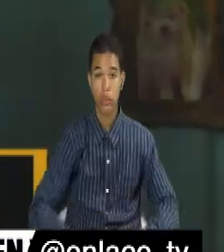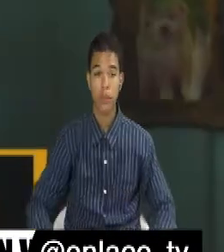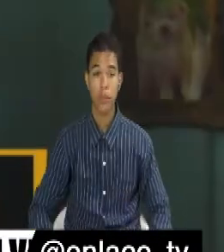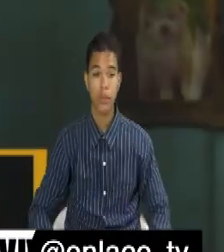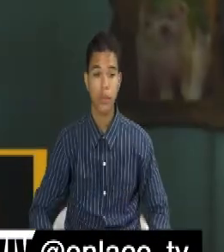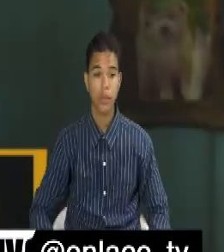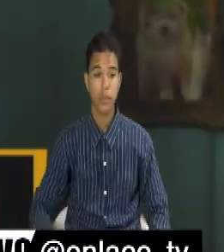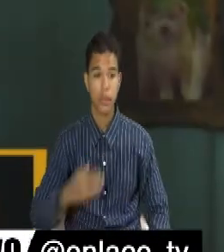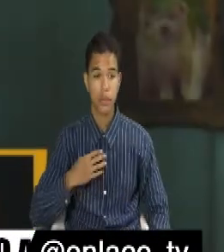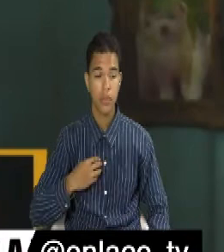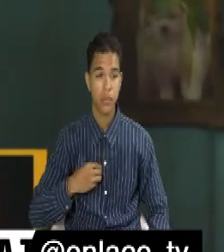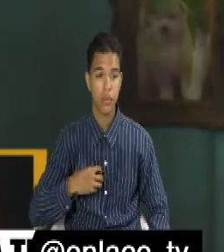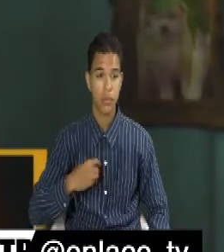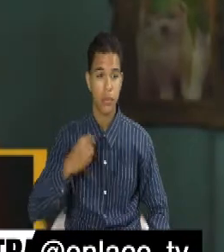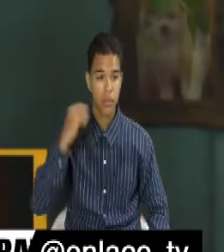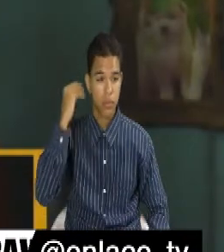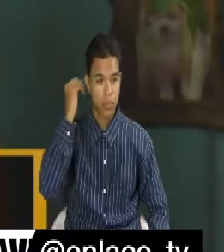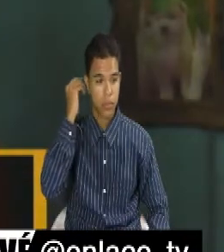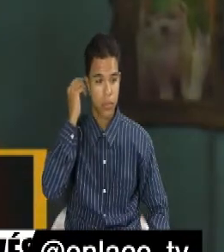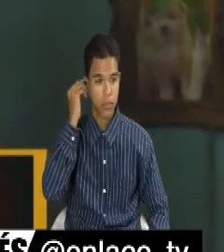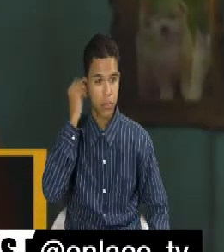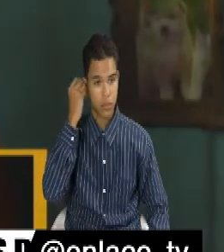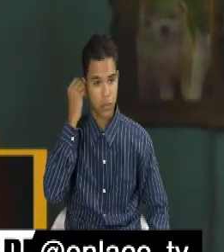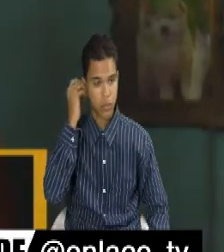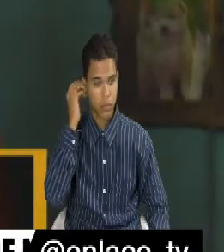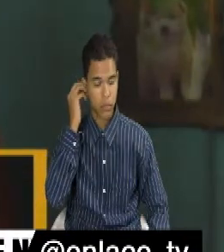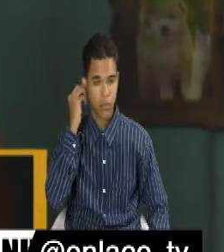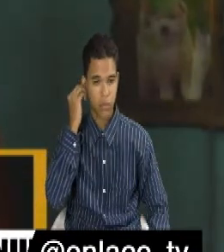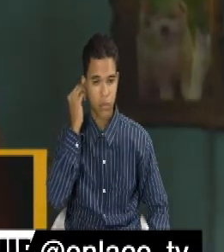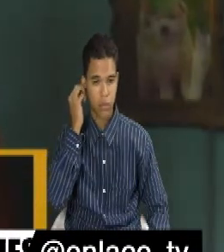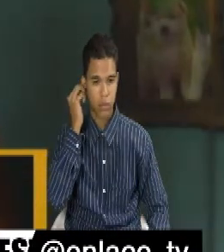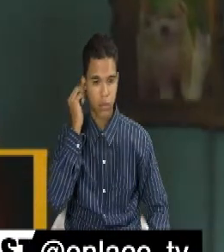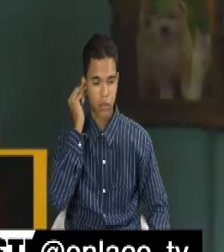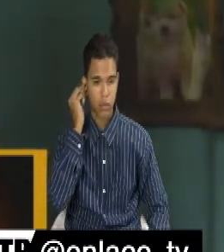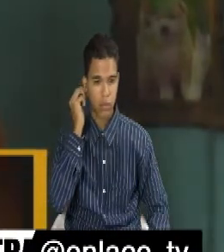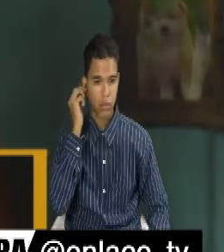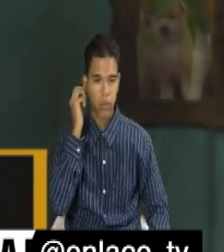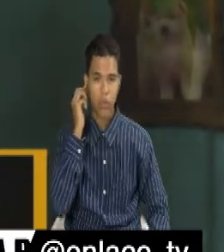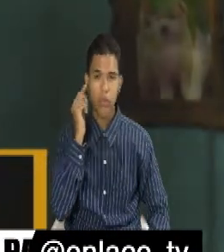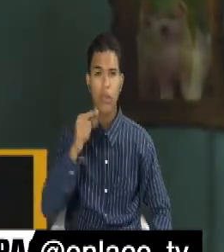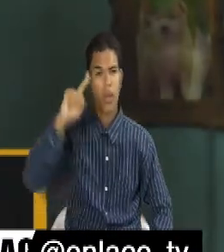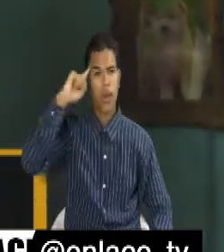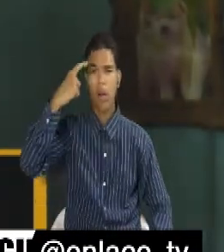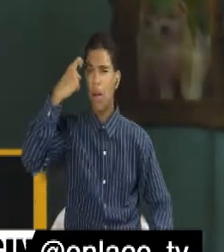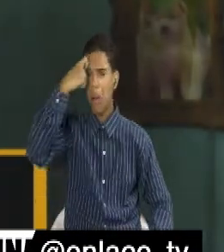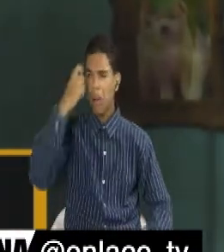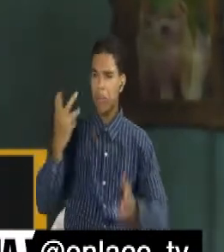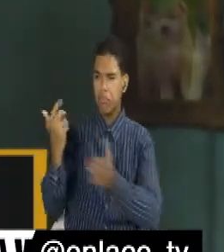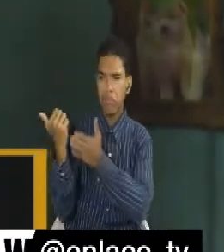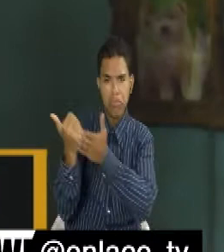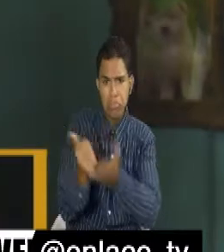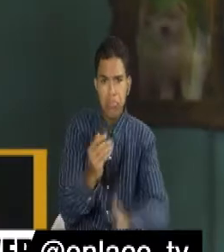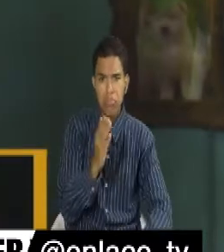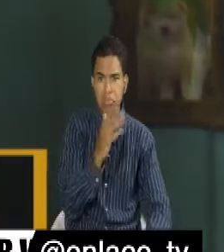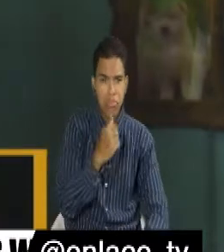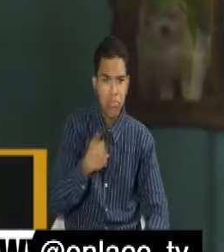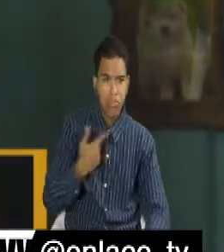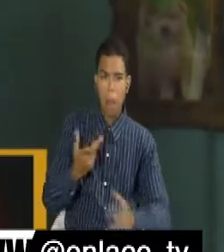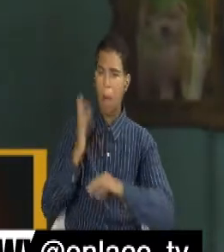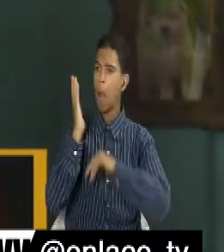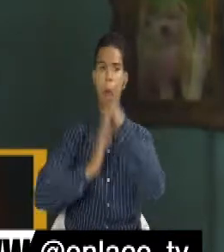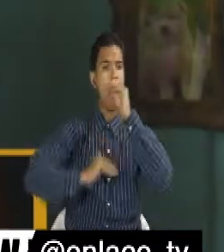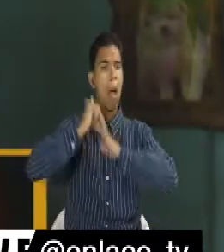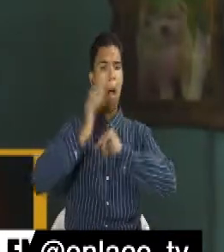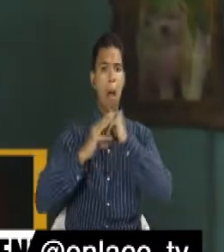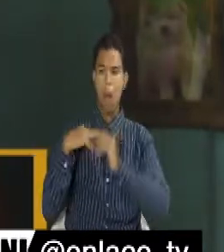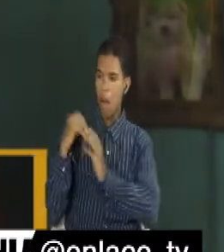El gobierno lo tiene a él ahí tirado, como que no, o sea, no es familiar de ellos, entonces no hacen nada. No lo ha